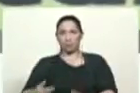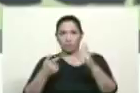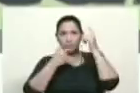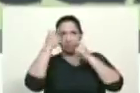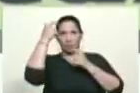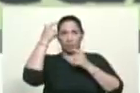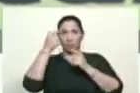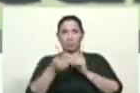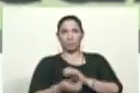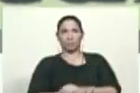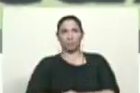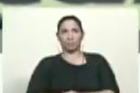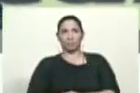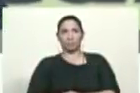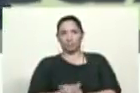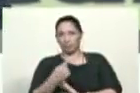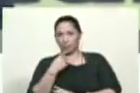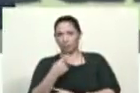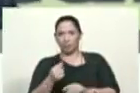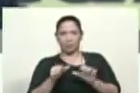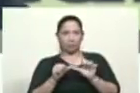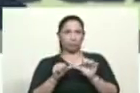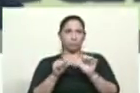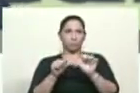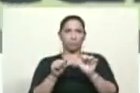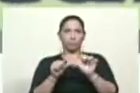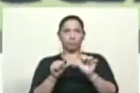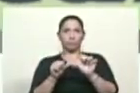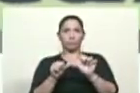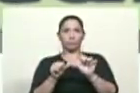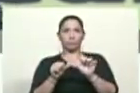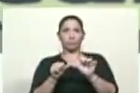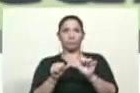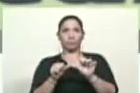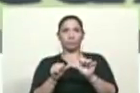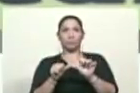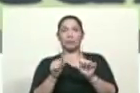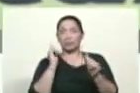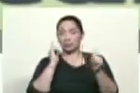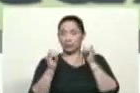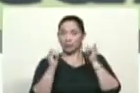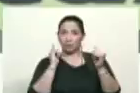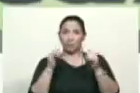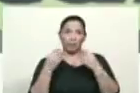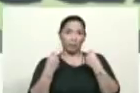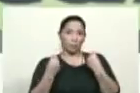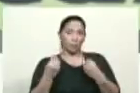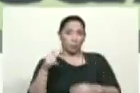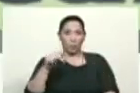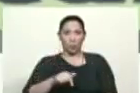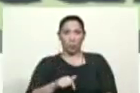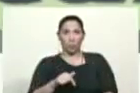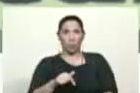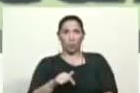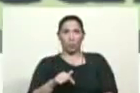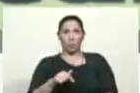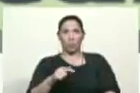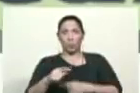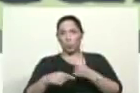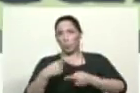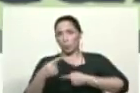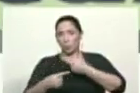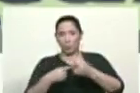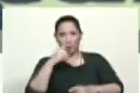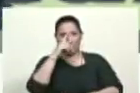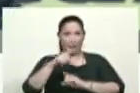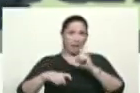lo decía permanentemente, y sobre todo en celebraciones como hoy, en cada